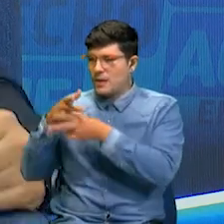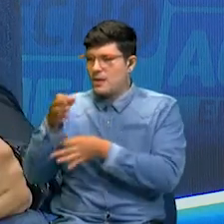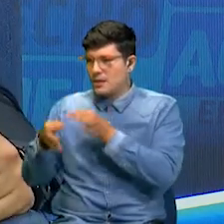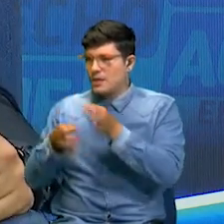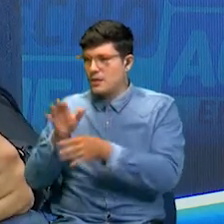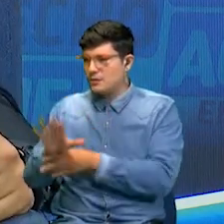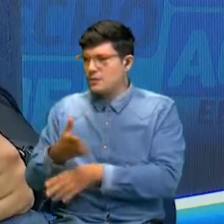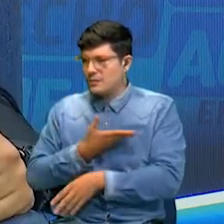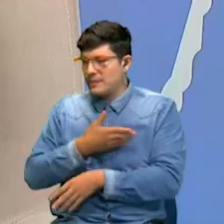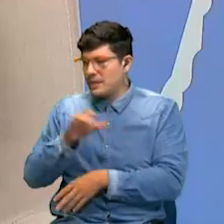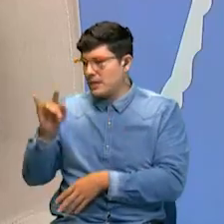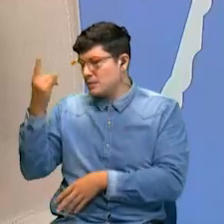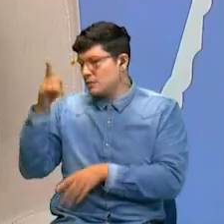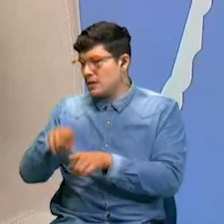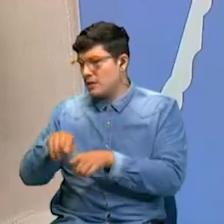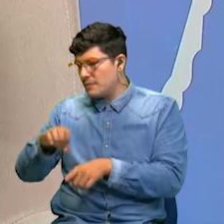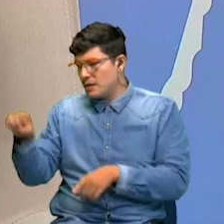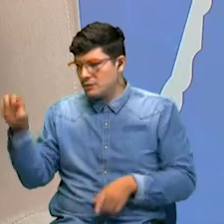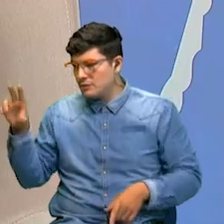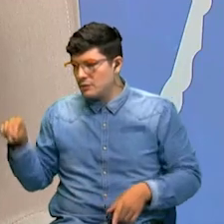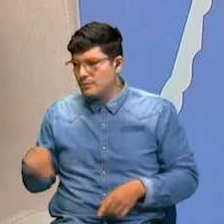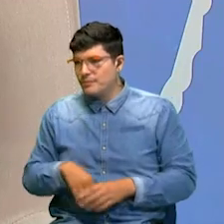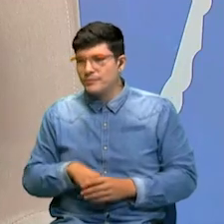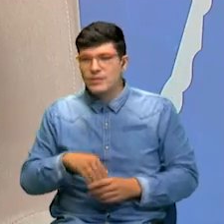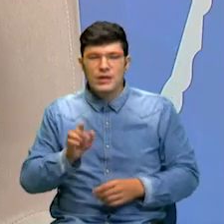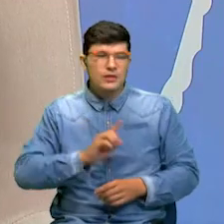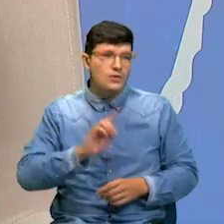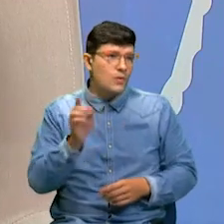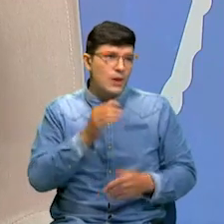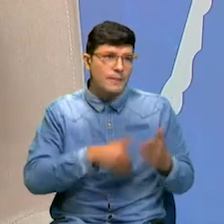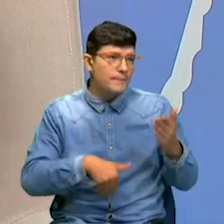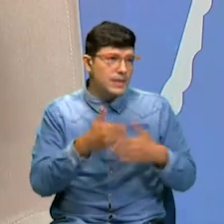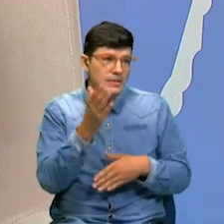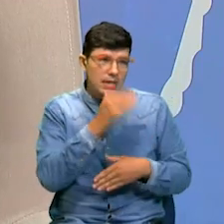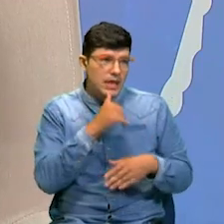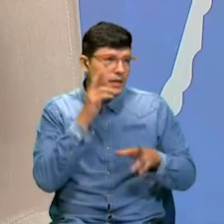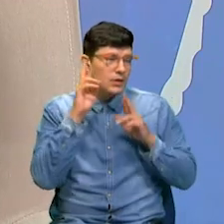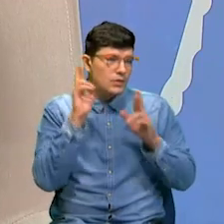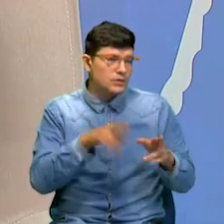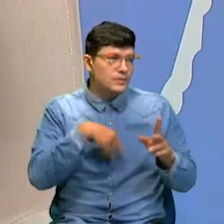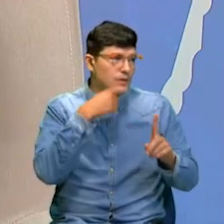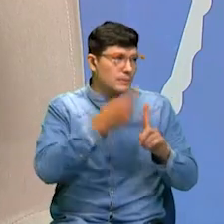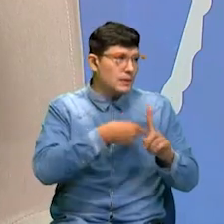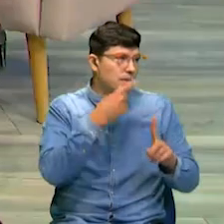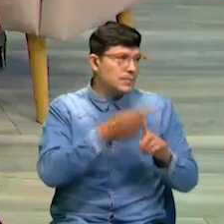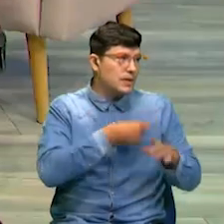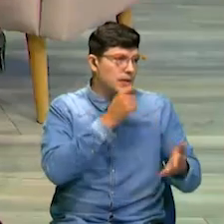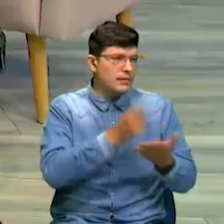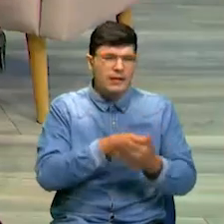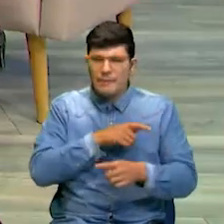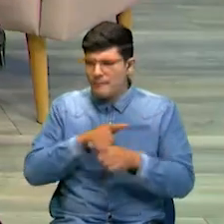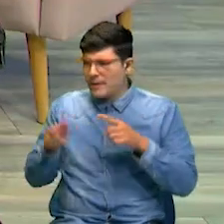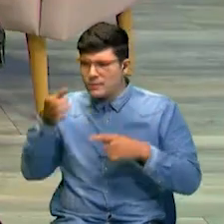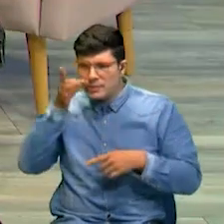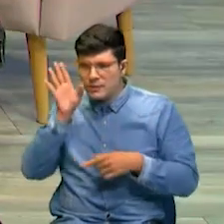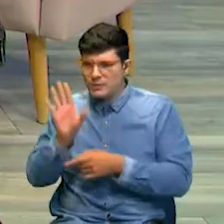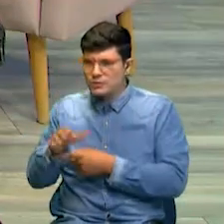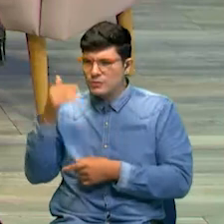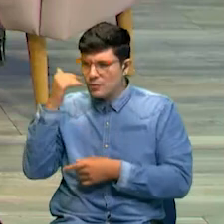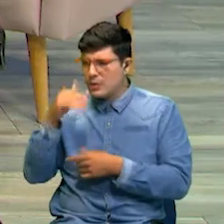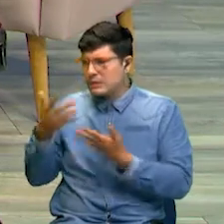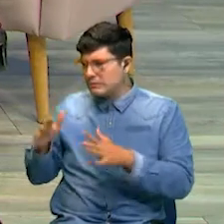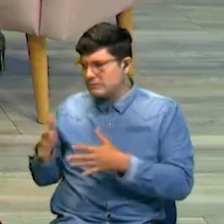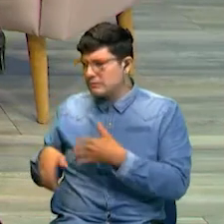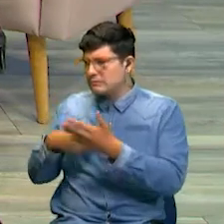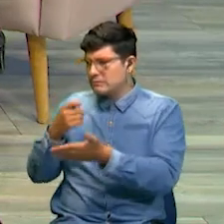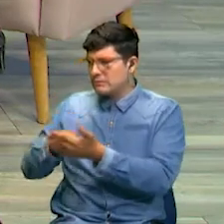y los hermanos no? Pues como no se ha iniciado, no se le ha fijado ninguna cuota. Sí. Entonces, pero de pronto que ellas lleven como un estimado de cuánto